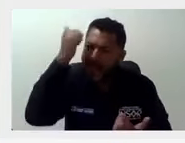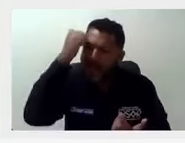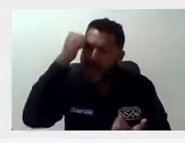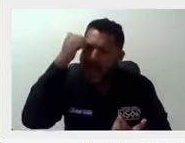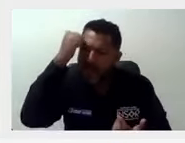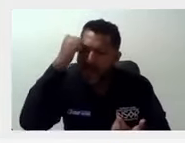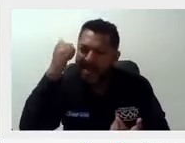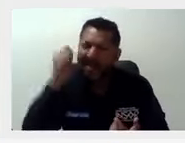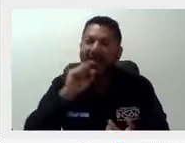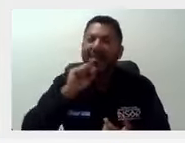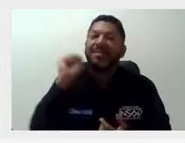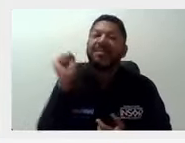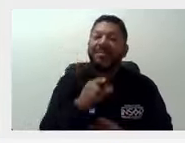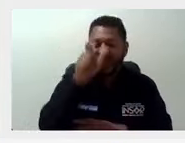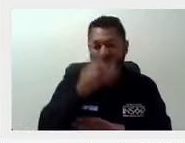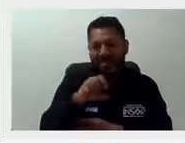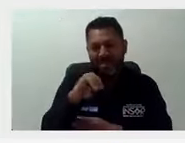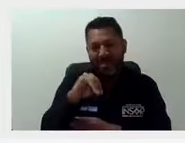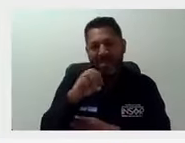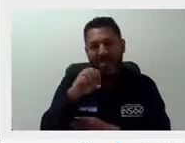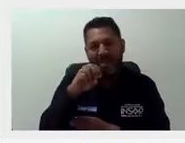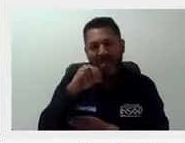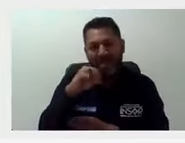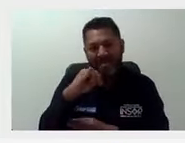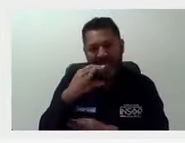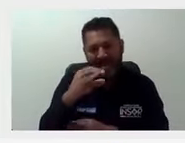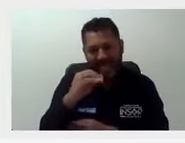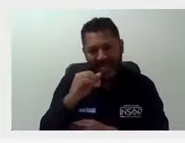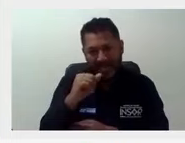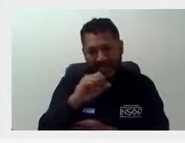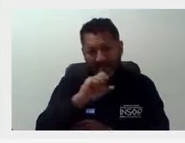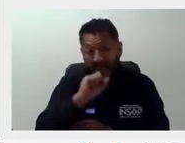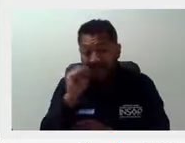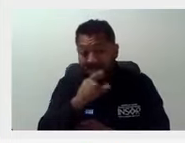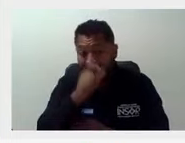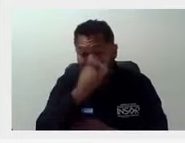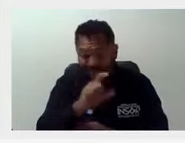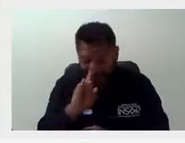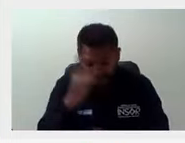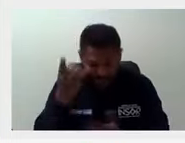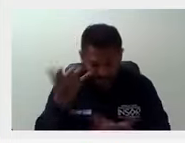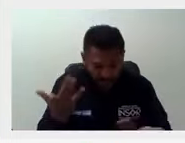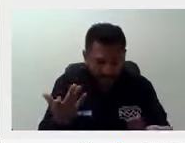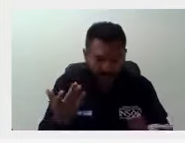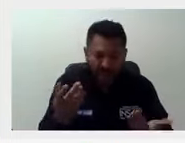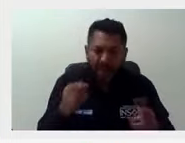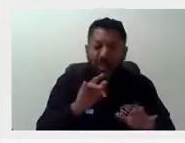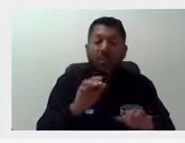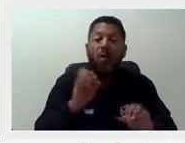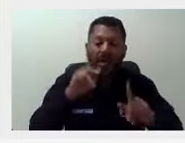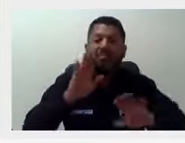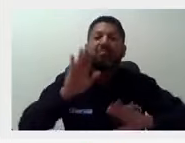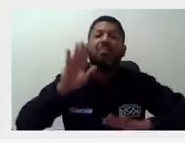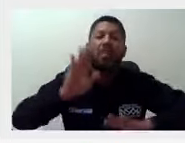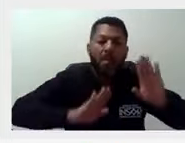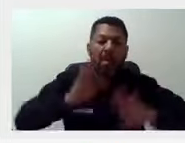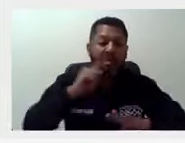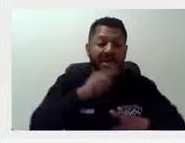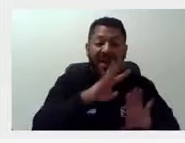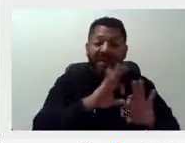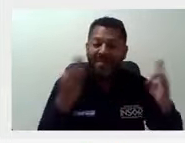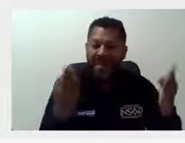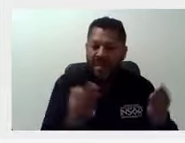es, ¿cuál consideras, Mónica, que es el balance de la forma en que se está promoviendo esa participación de las familias, tanto